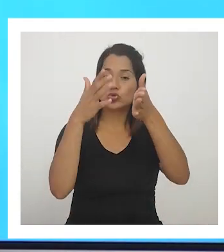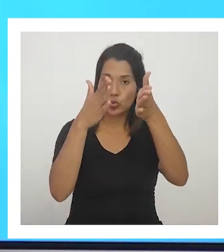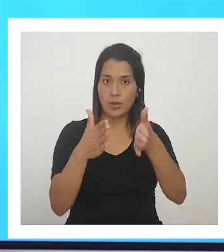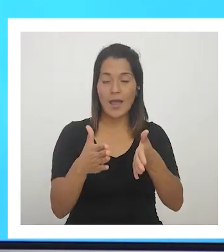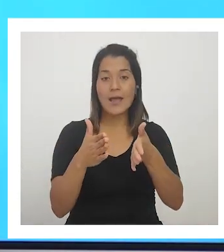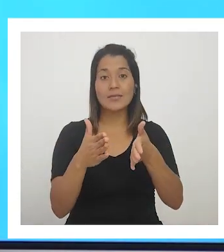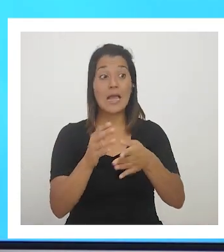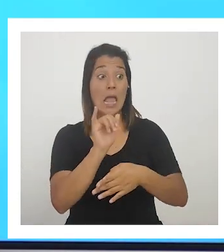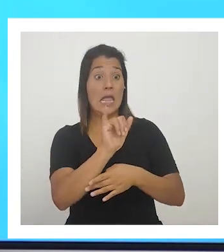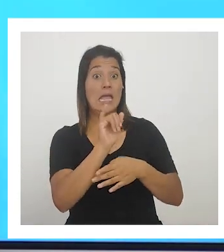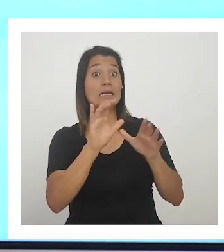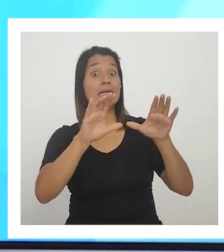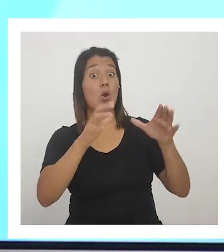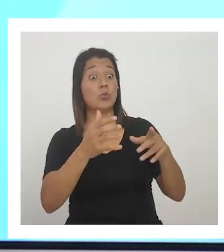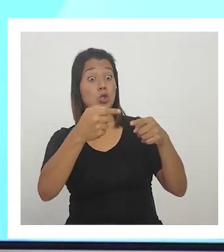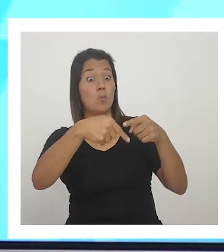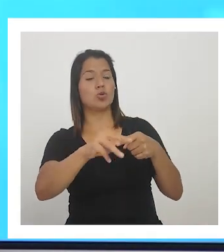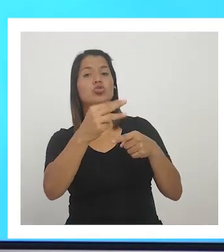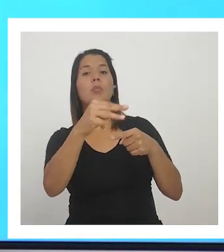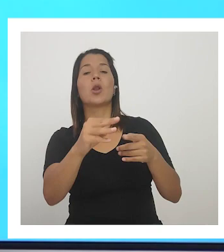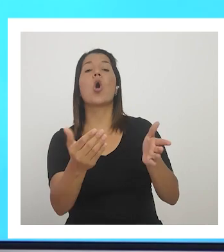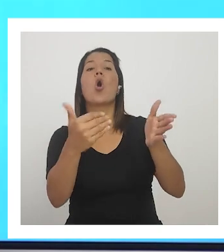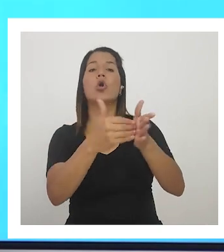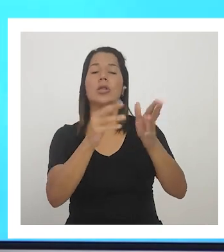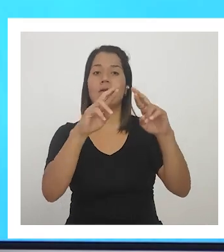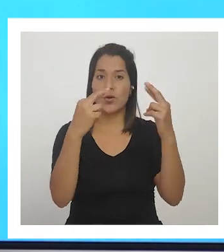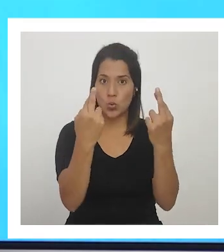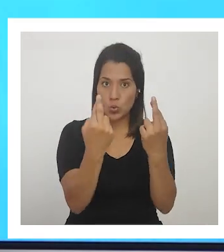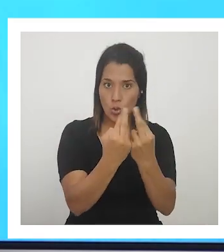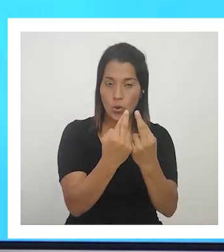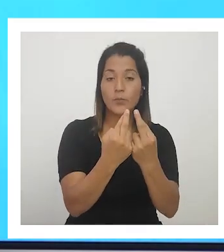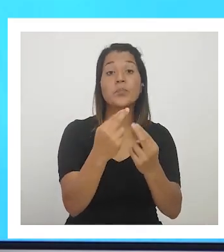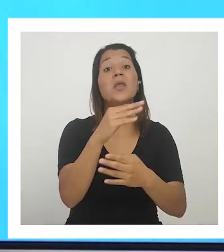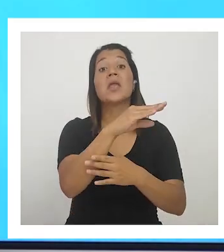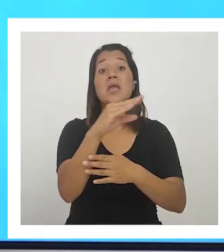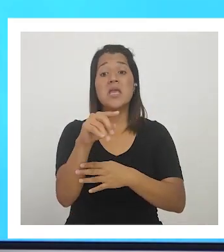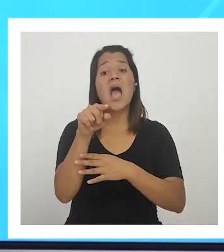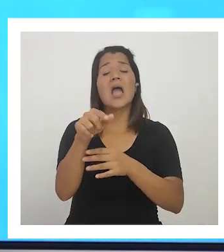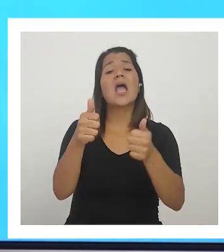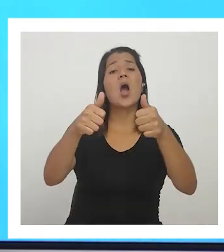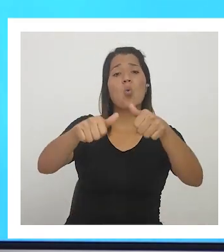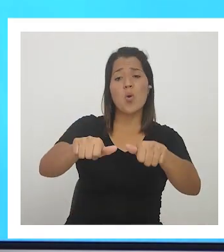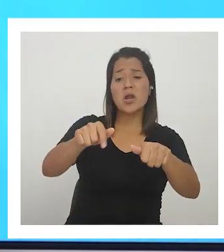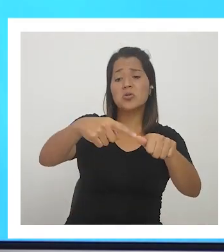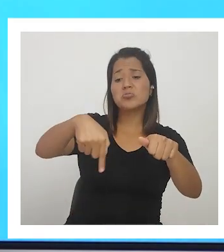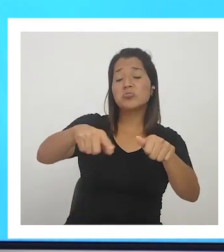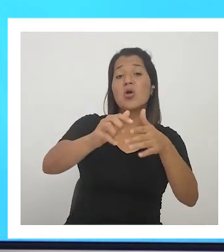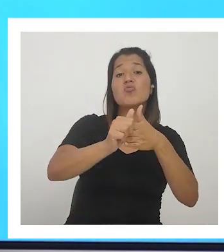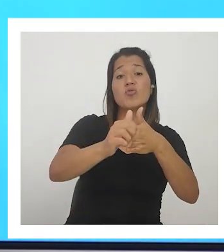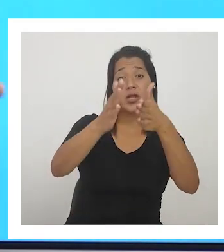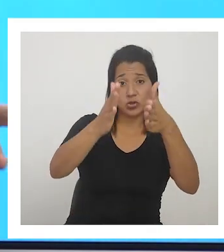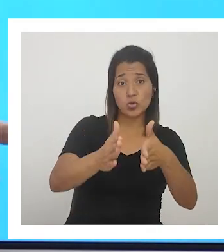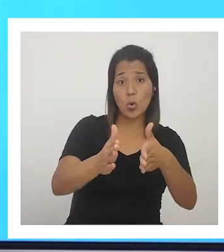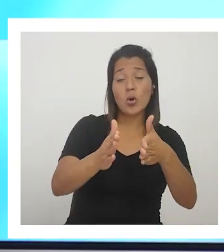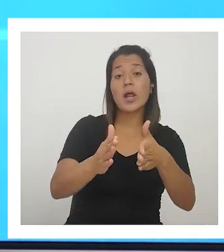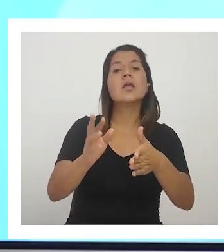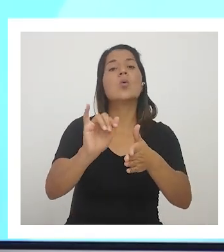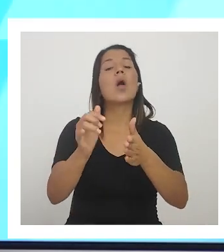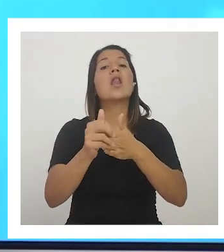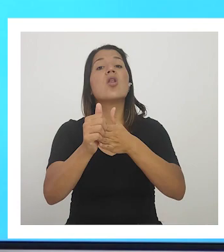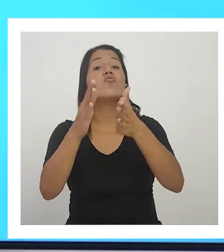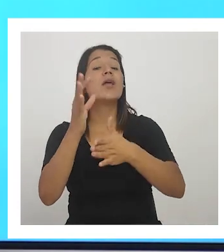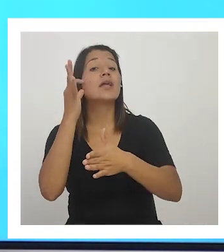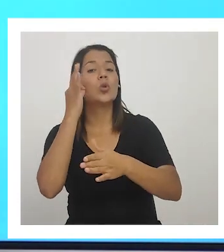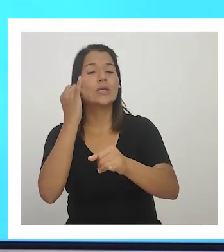comisión el miércoles se vuelve a reunir. Hay un acuerdo entre rectores y la señora rectora del Instituto Tecnológico de poder ajustar